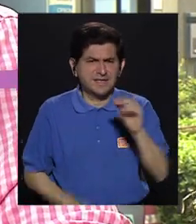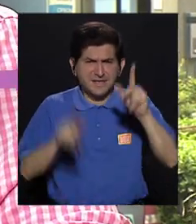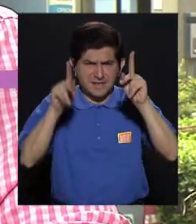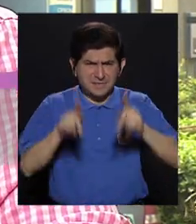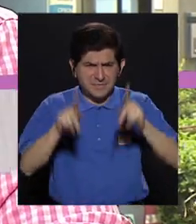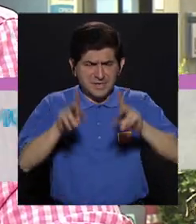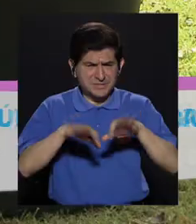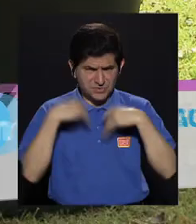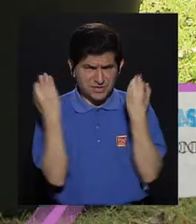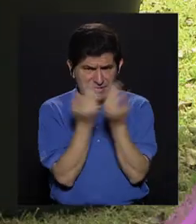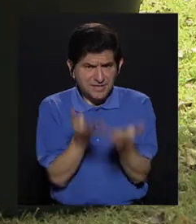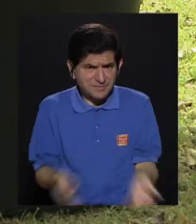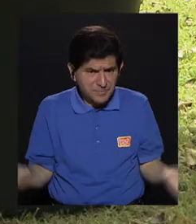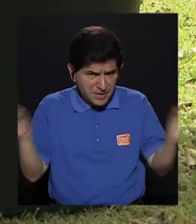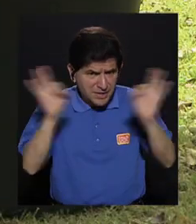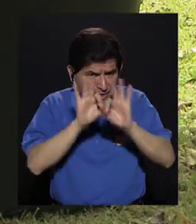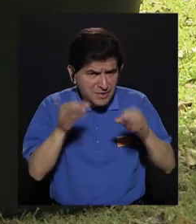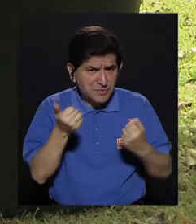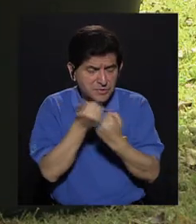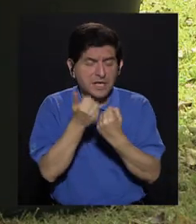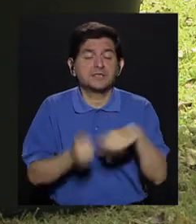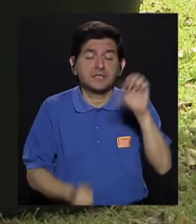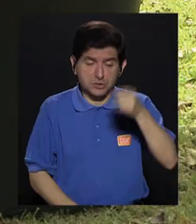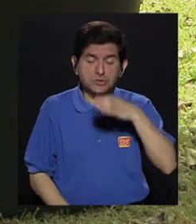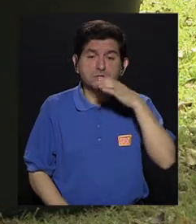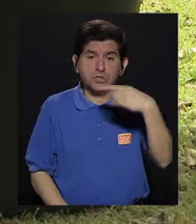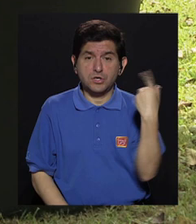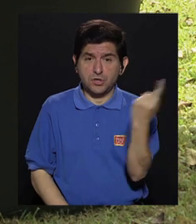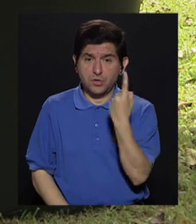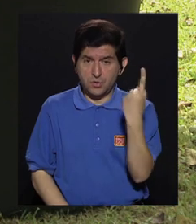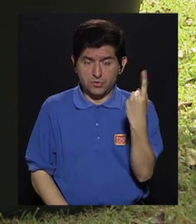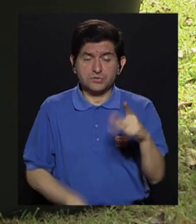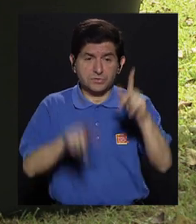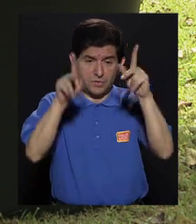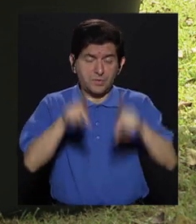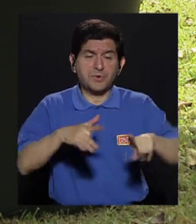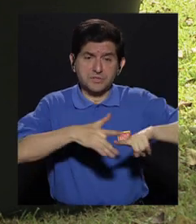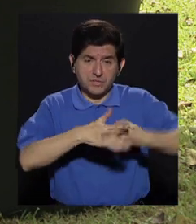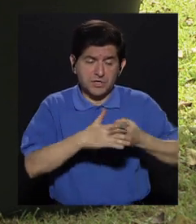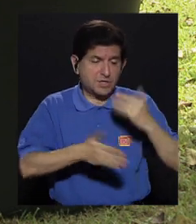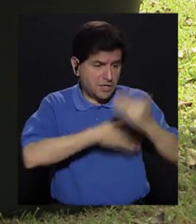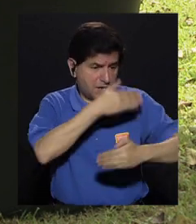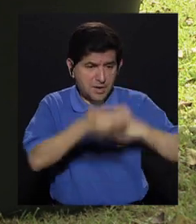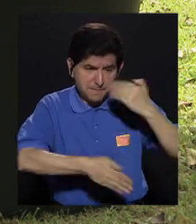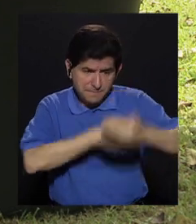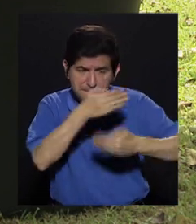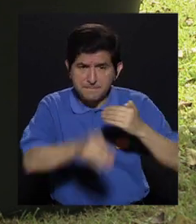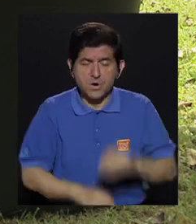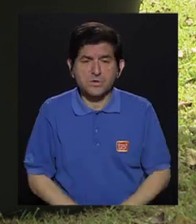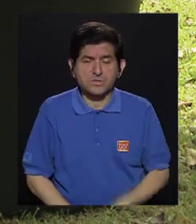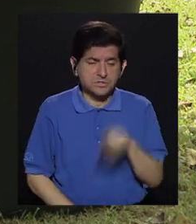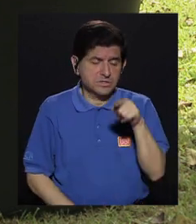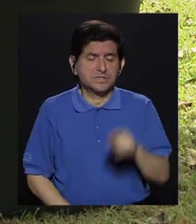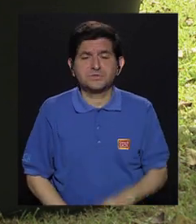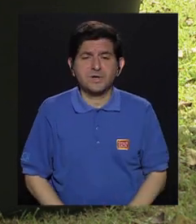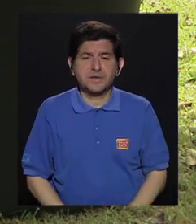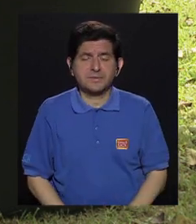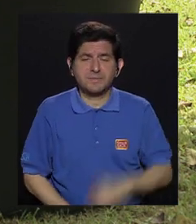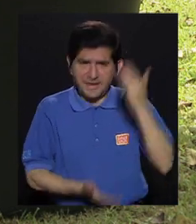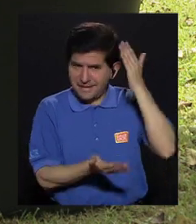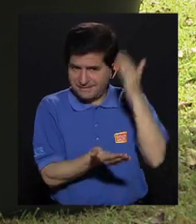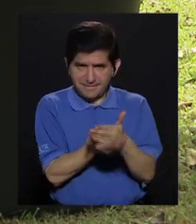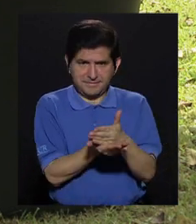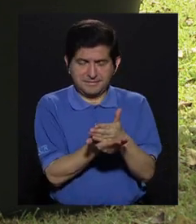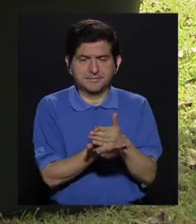ser muy importante. Sin duda es muy importante, y esa es una de las recomendaciones que siempre damos cuando un paciente inicia su proceso de